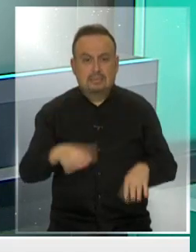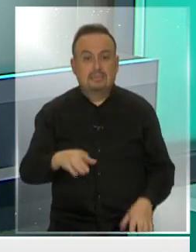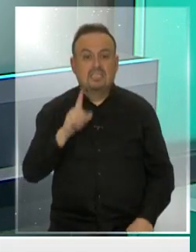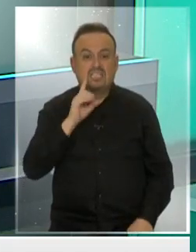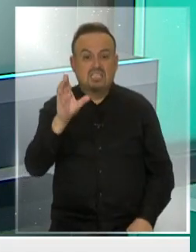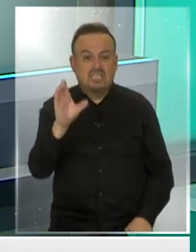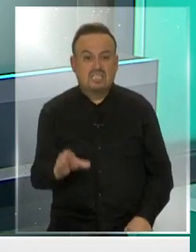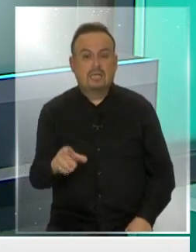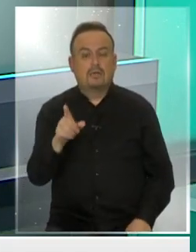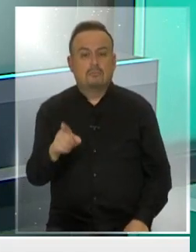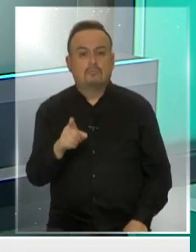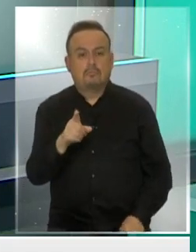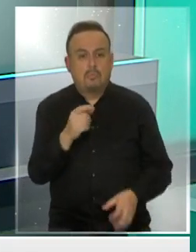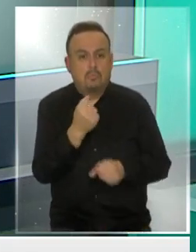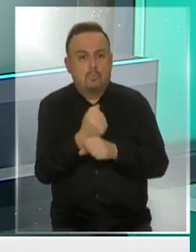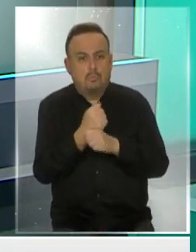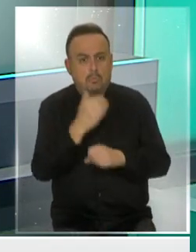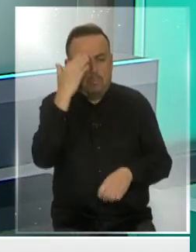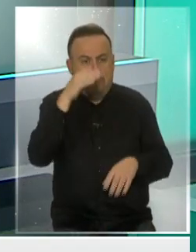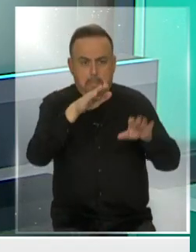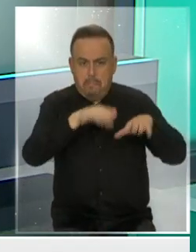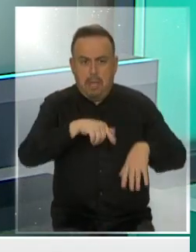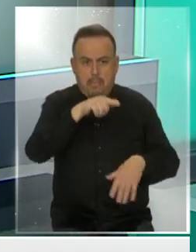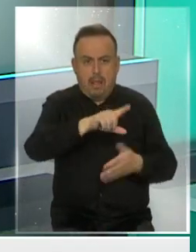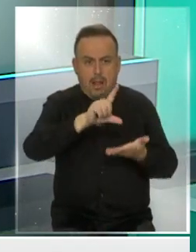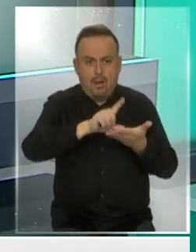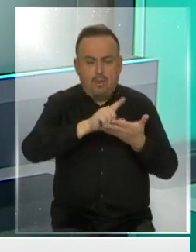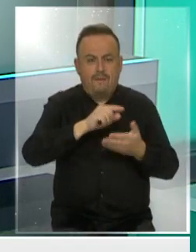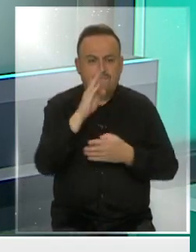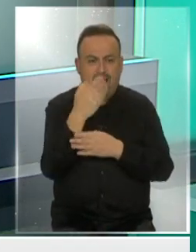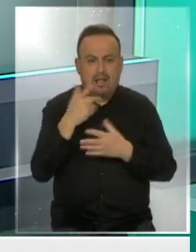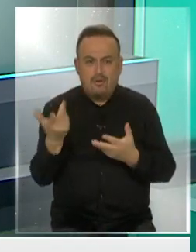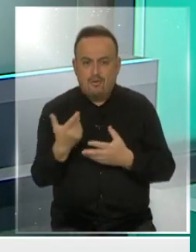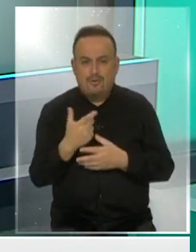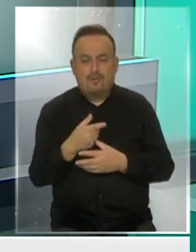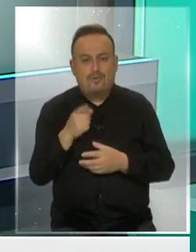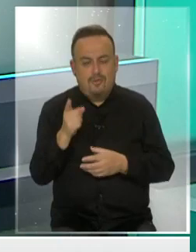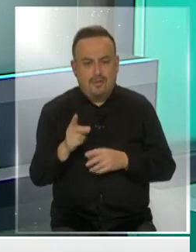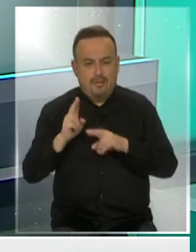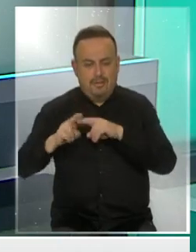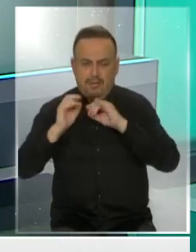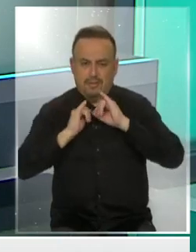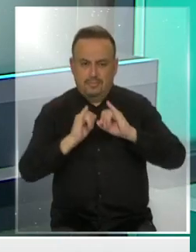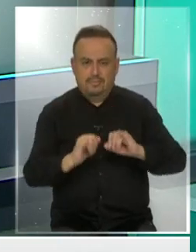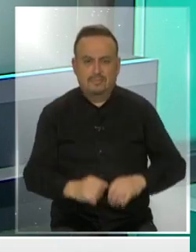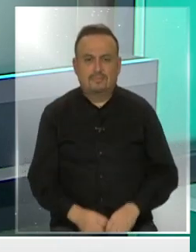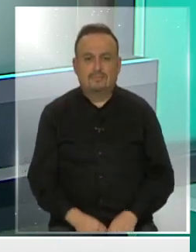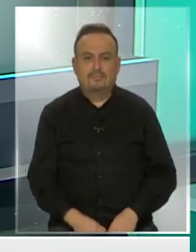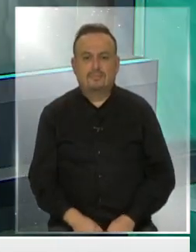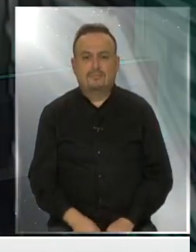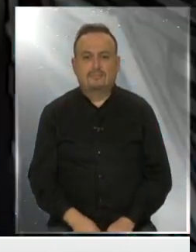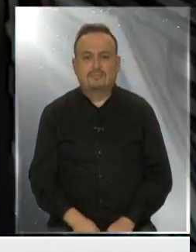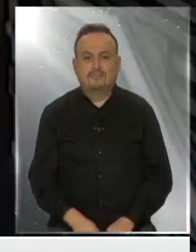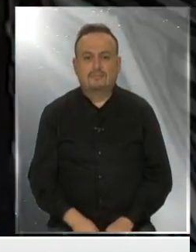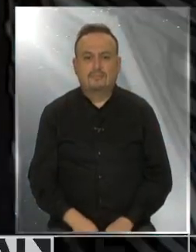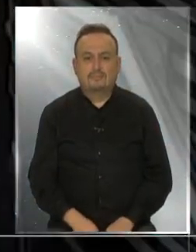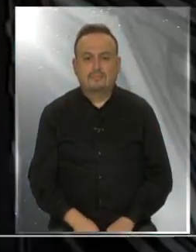protagonista del robo era un guardia de la misma sucursal los detalles en el informe de fabián sánchez